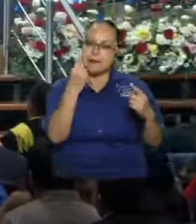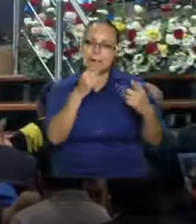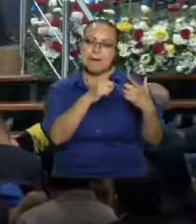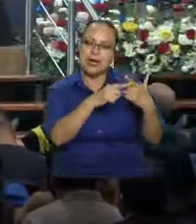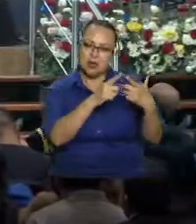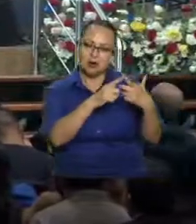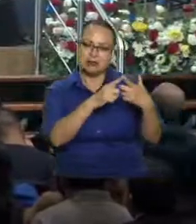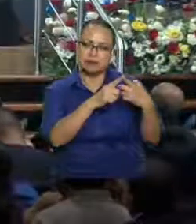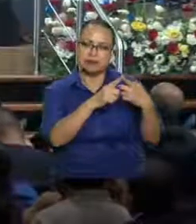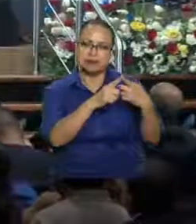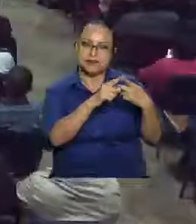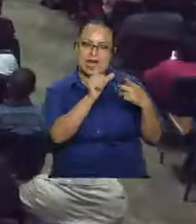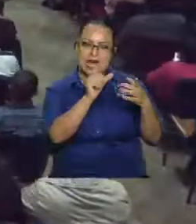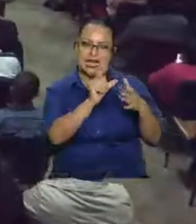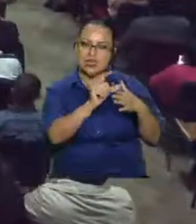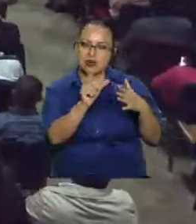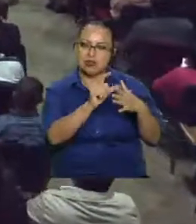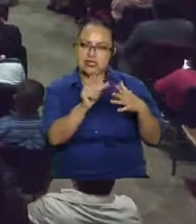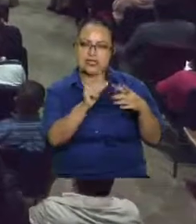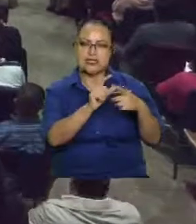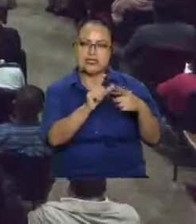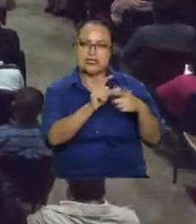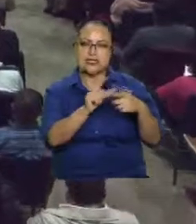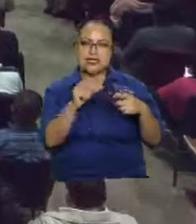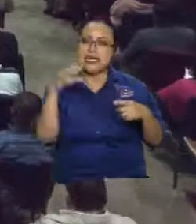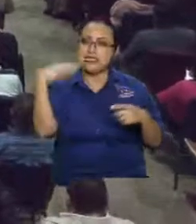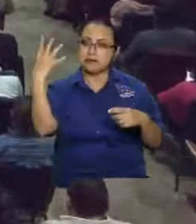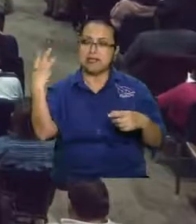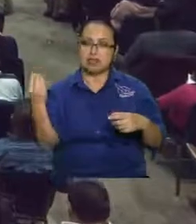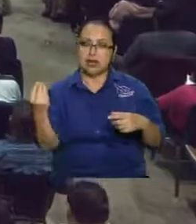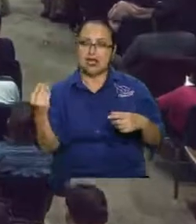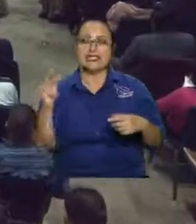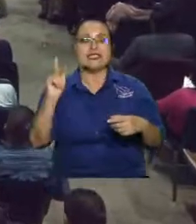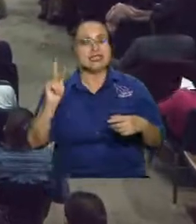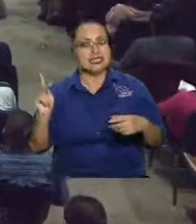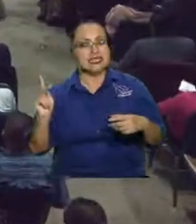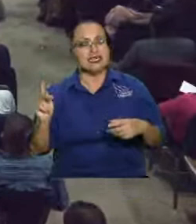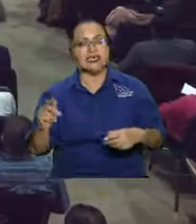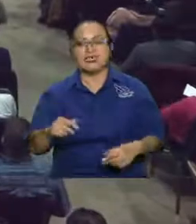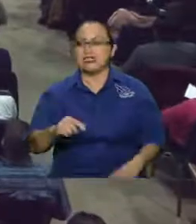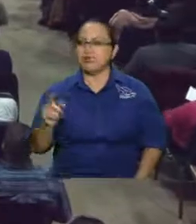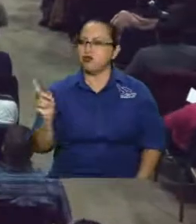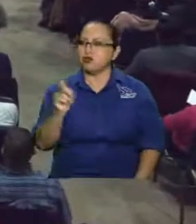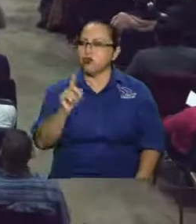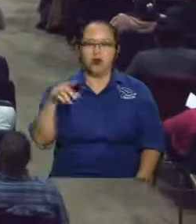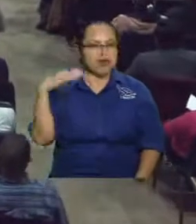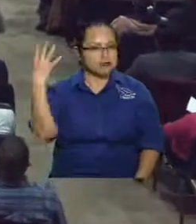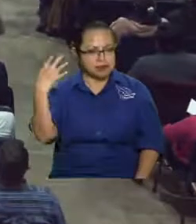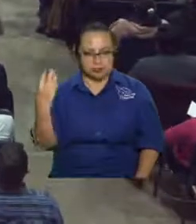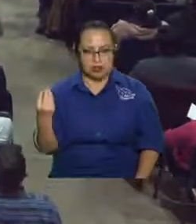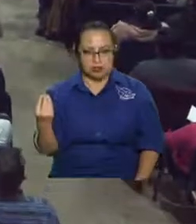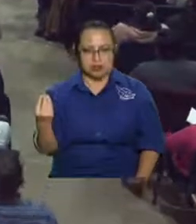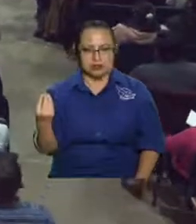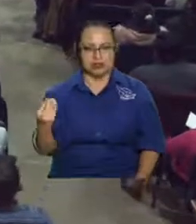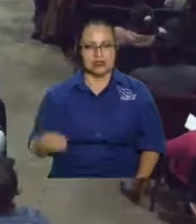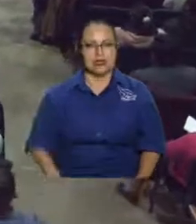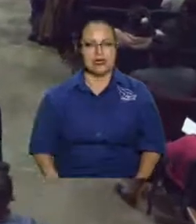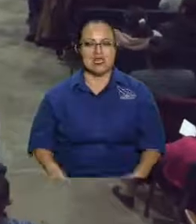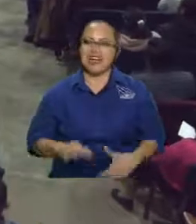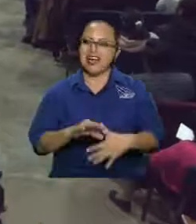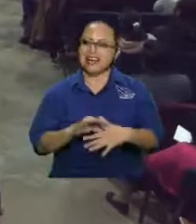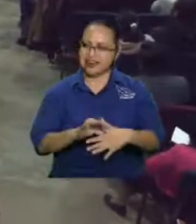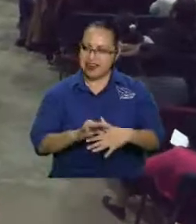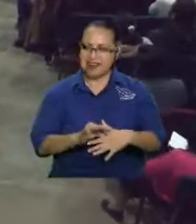que poner que hay cosas que son espirituales y hay cosas que no son